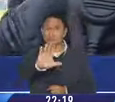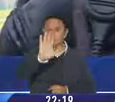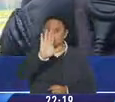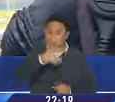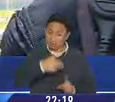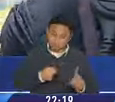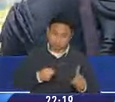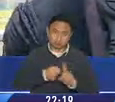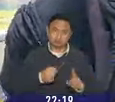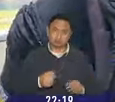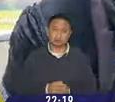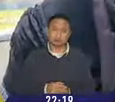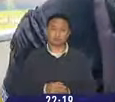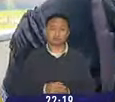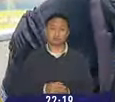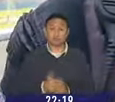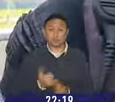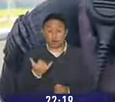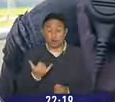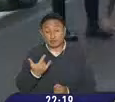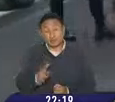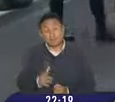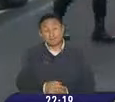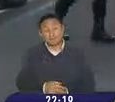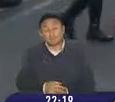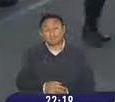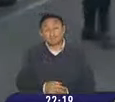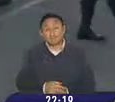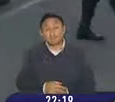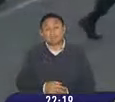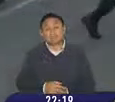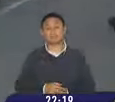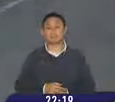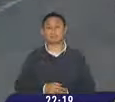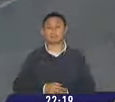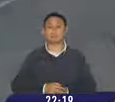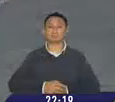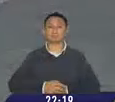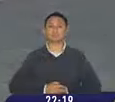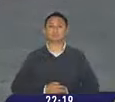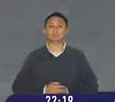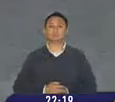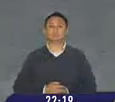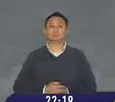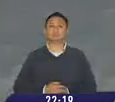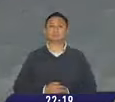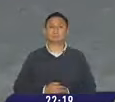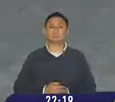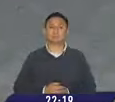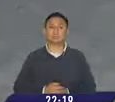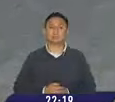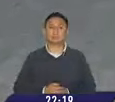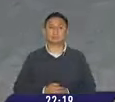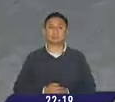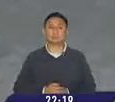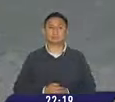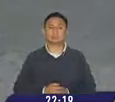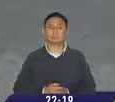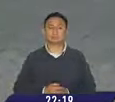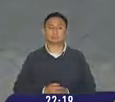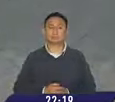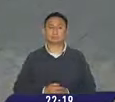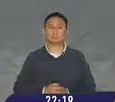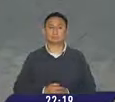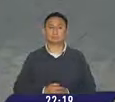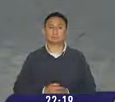pegar una puñalada, siendo esto que lo cometió. Con cámaras de José Cedeño desde Tulcán, informa Miriam